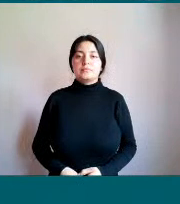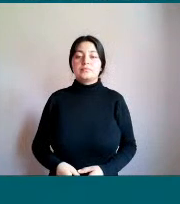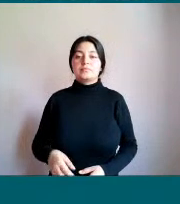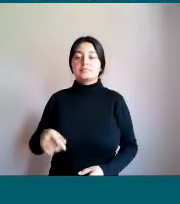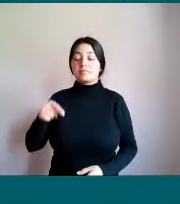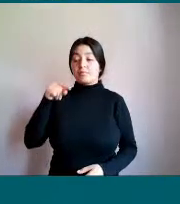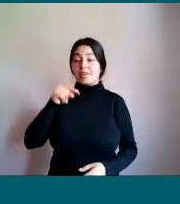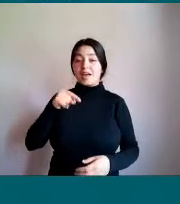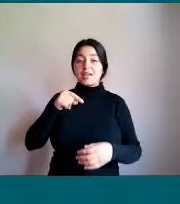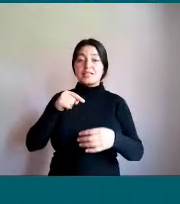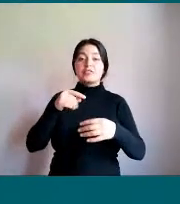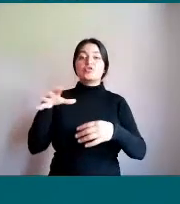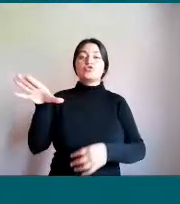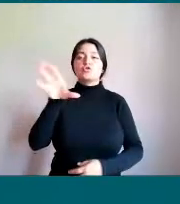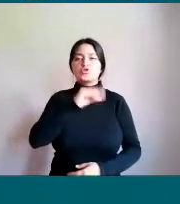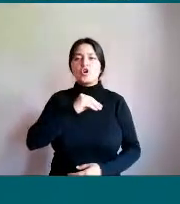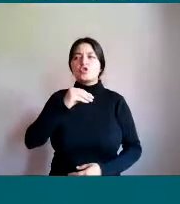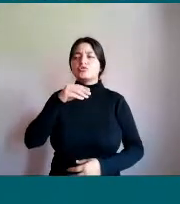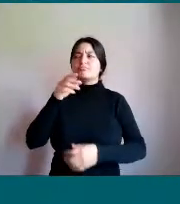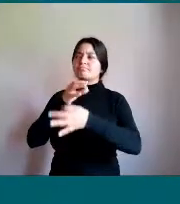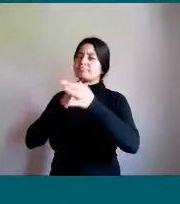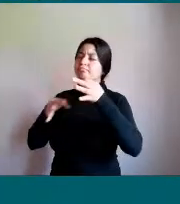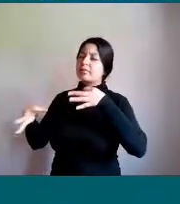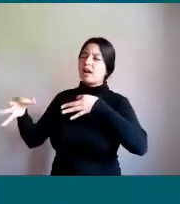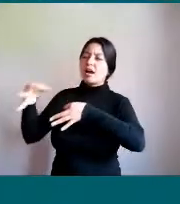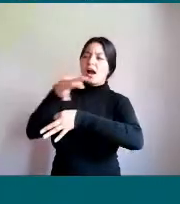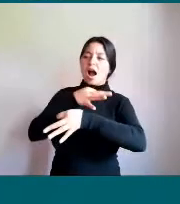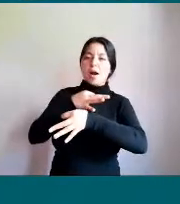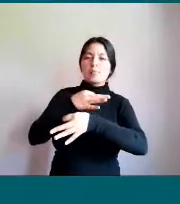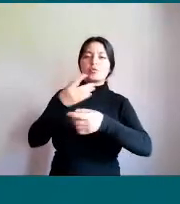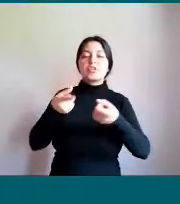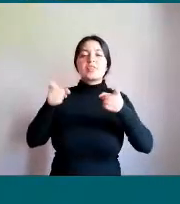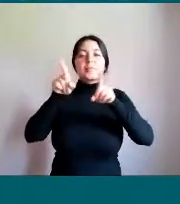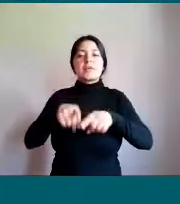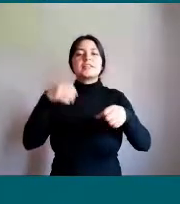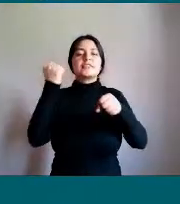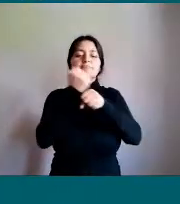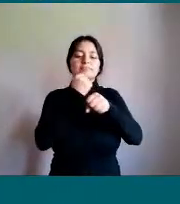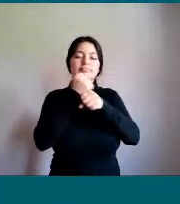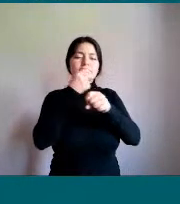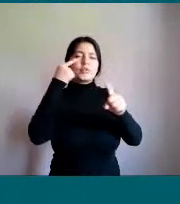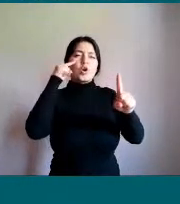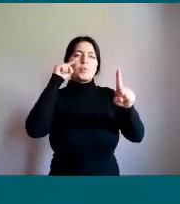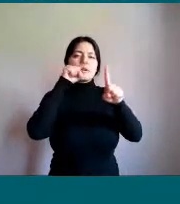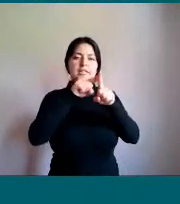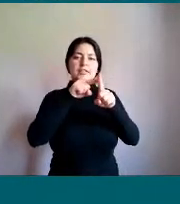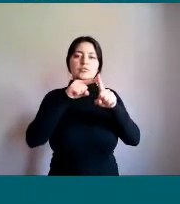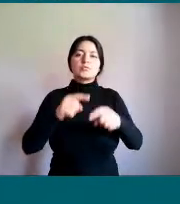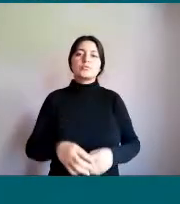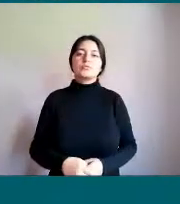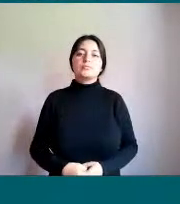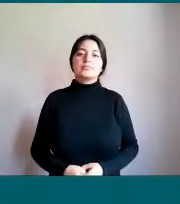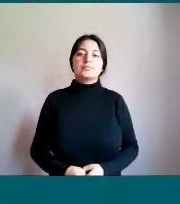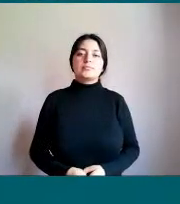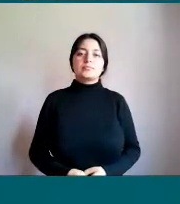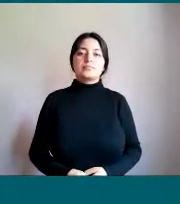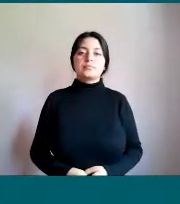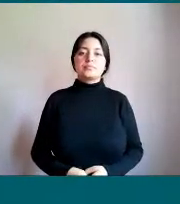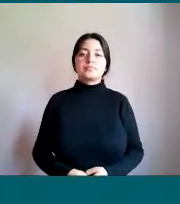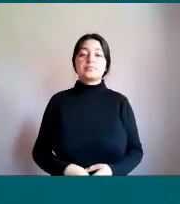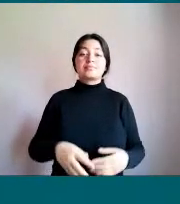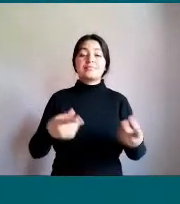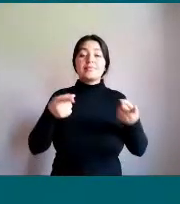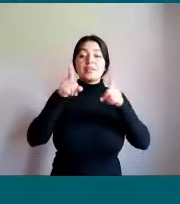y eso nos va a permitir evaluar y trabajar los objetivos, los estándares, los indicadores de logro. ¿De acuerdo?